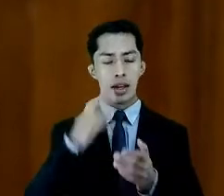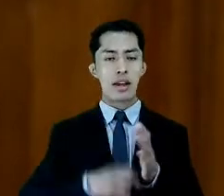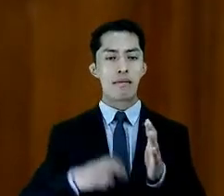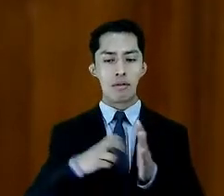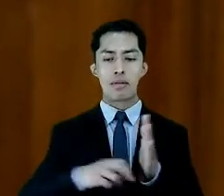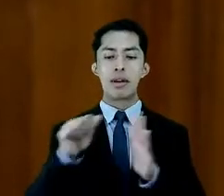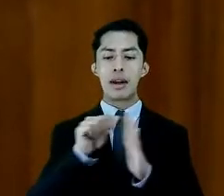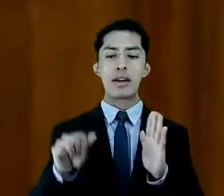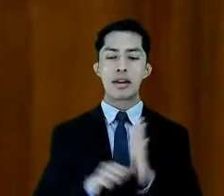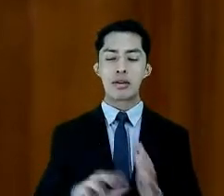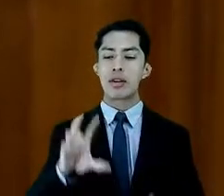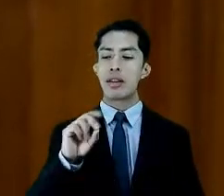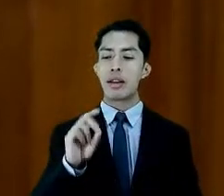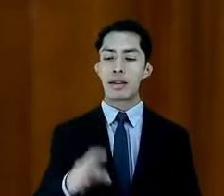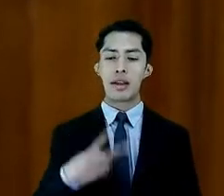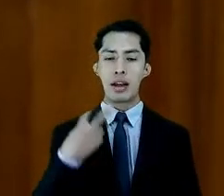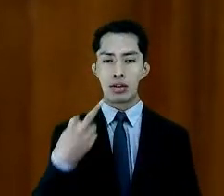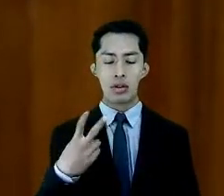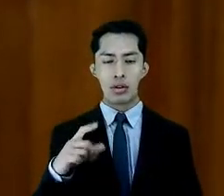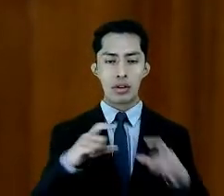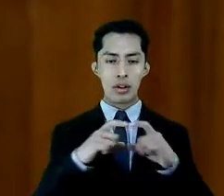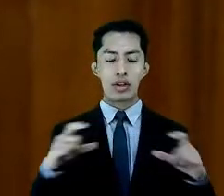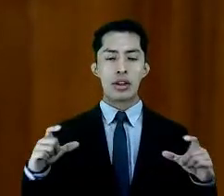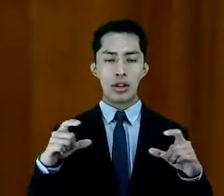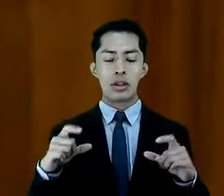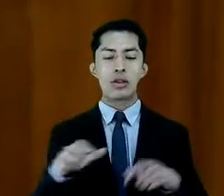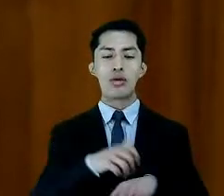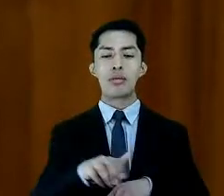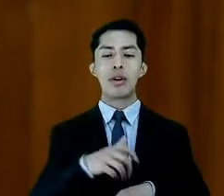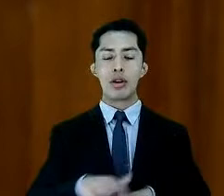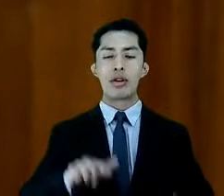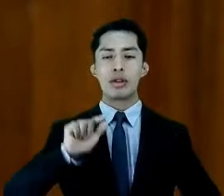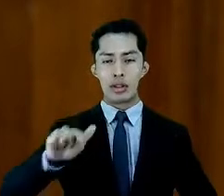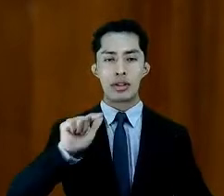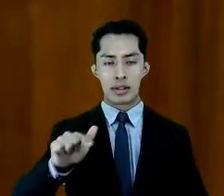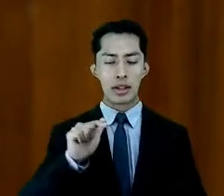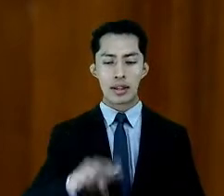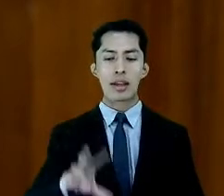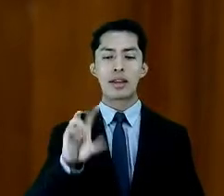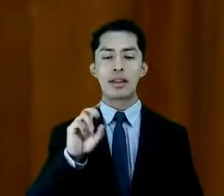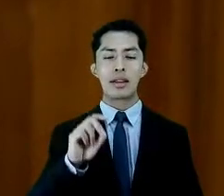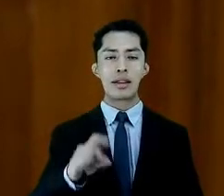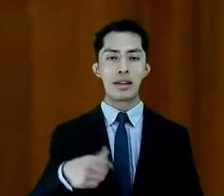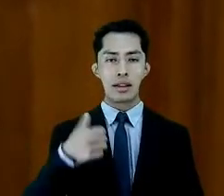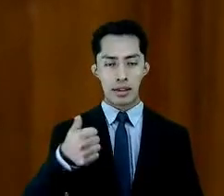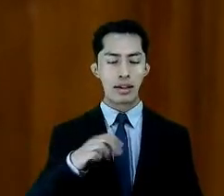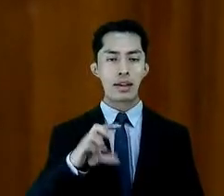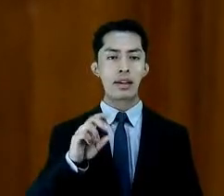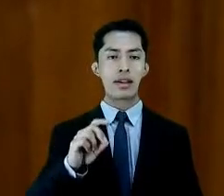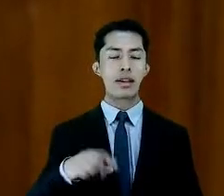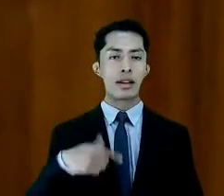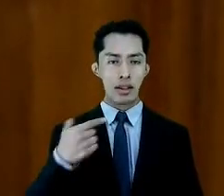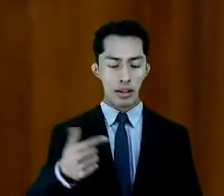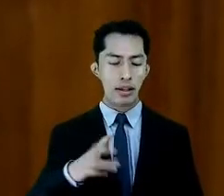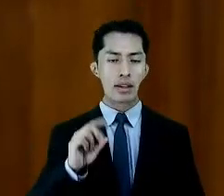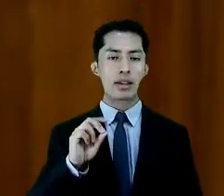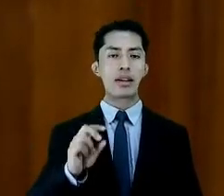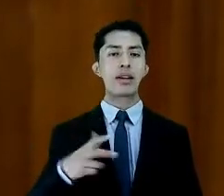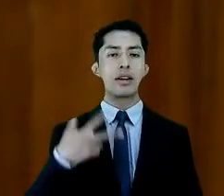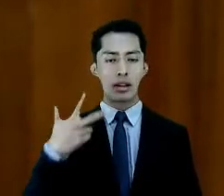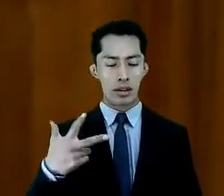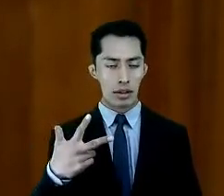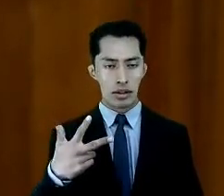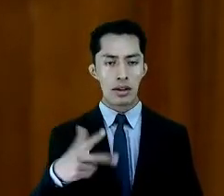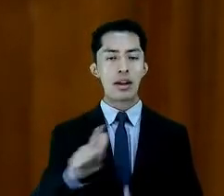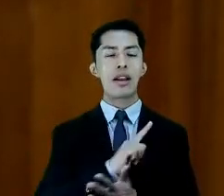el artículo 32 en sus fracciones 17ª, 36ª, 37ª y